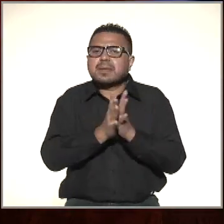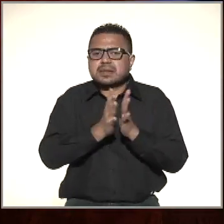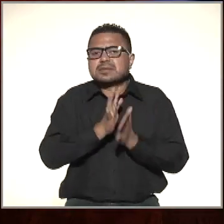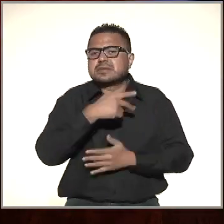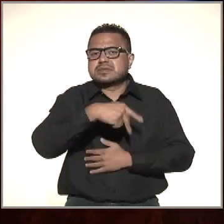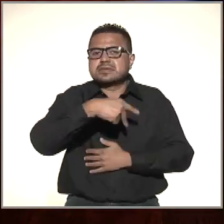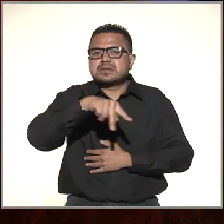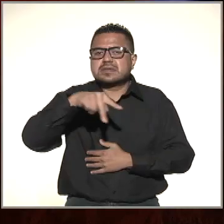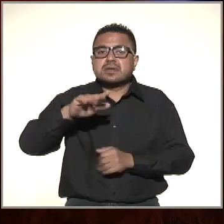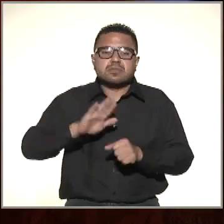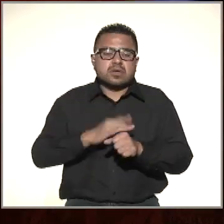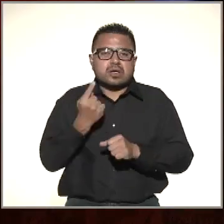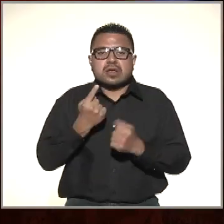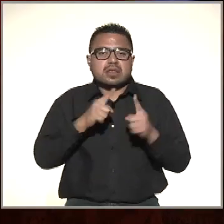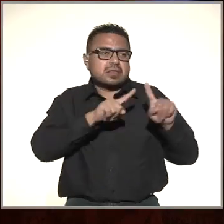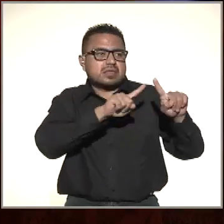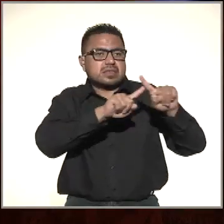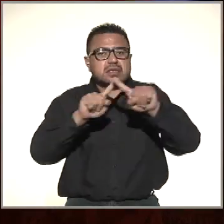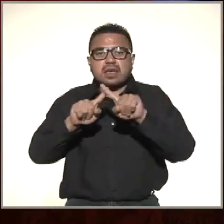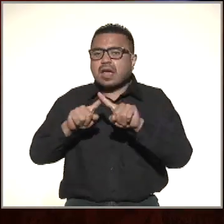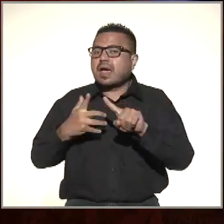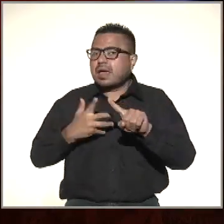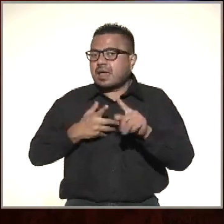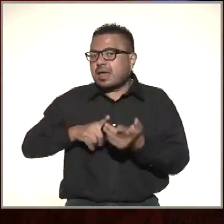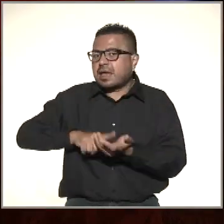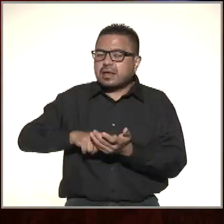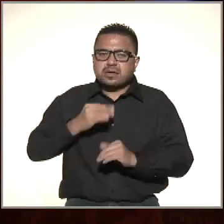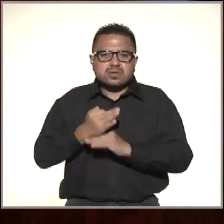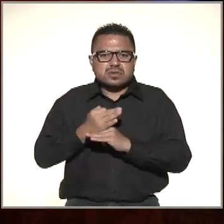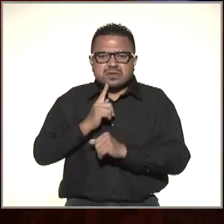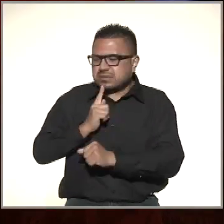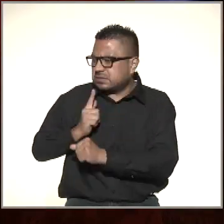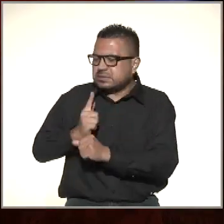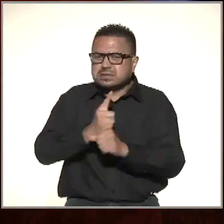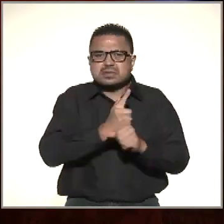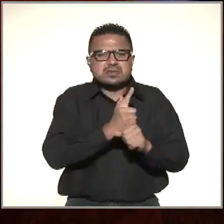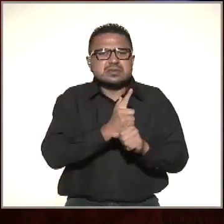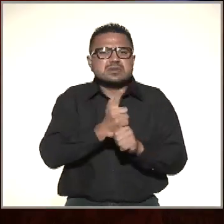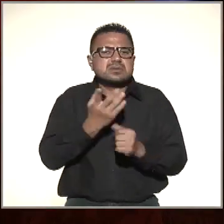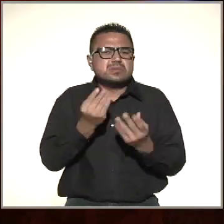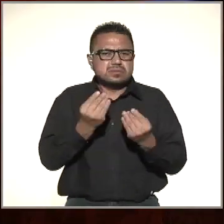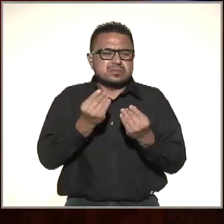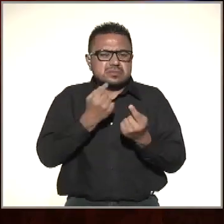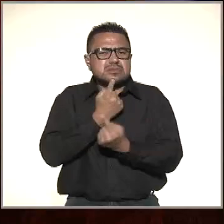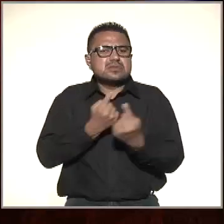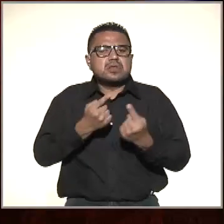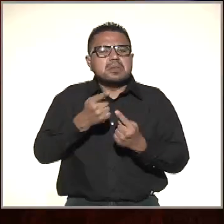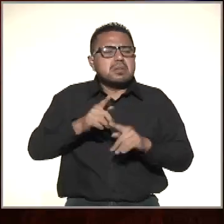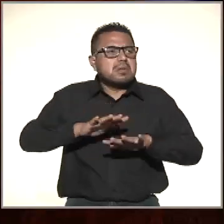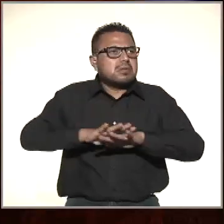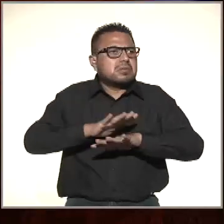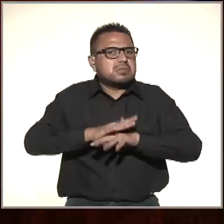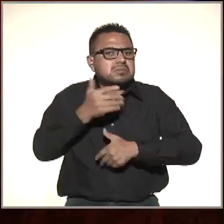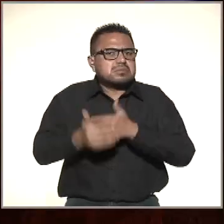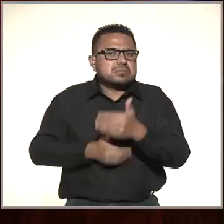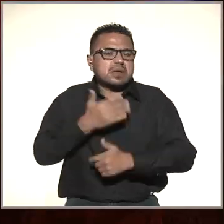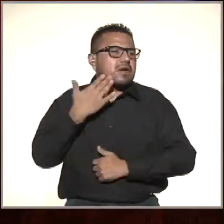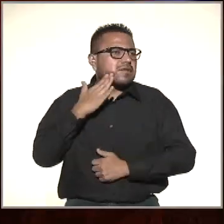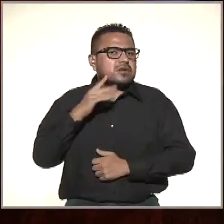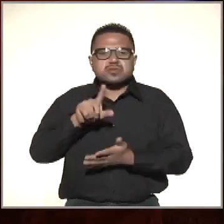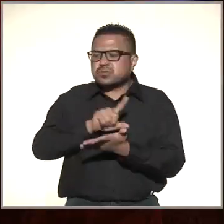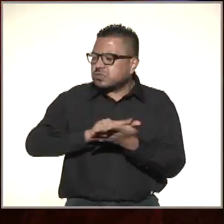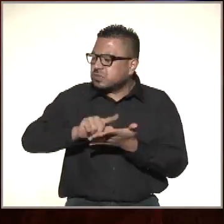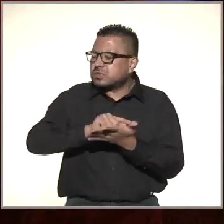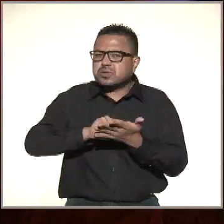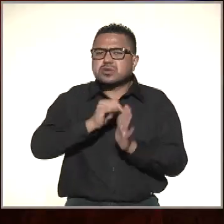participaciones porque ya tienen diferentes aristas. Estamos viendo punto de infancia, pero ustedes ya fueron evolucionando en la conversación en Facebook, Twitter